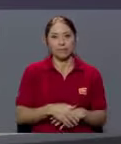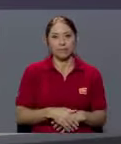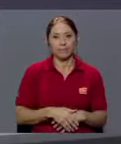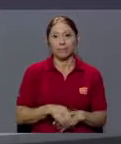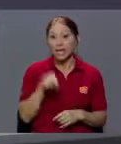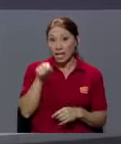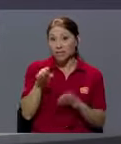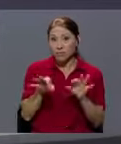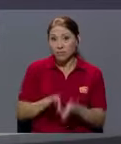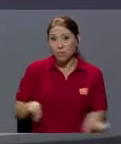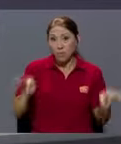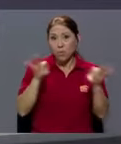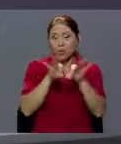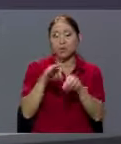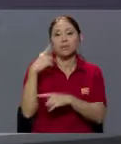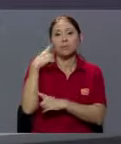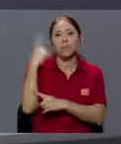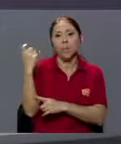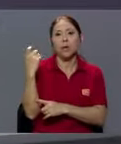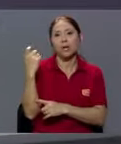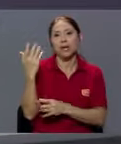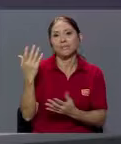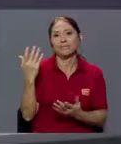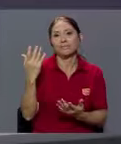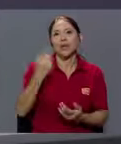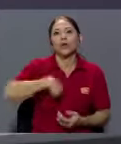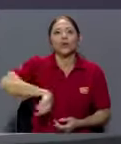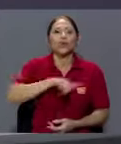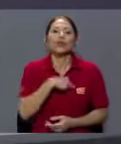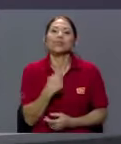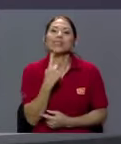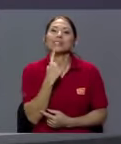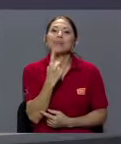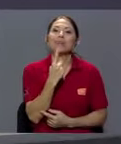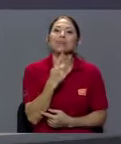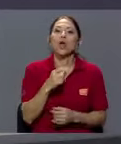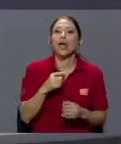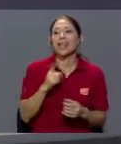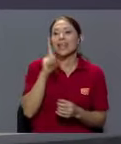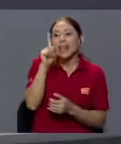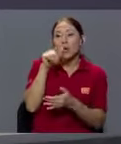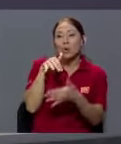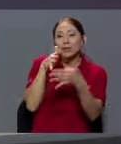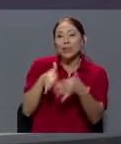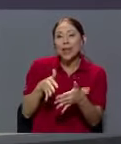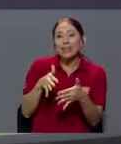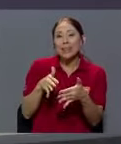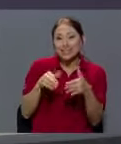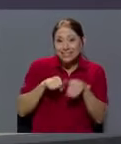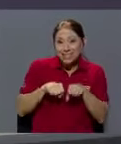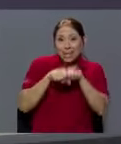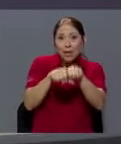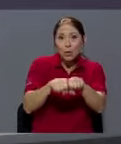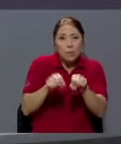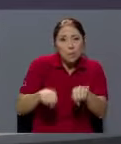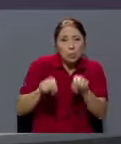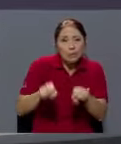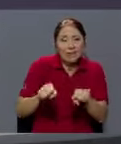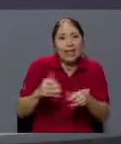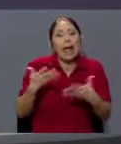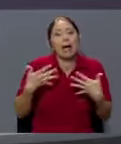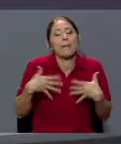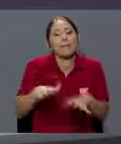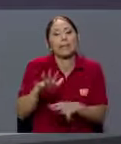muy importante porque la probabilidad, nosotros decimos que un estudiante se gradúe de la secundaria es apenas de un